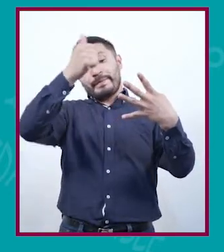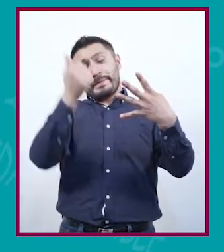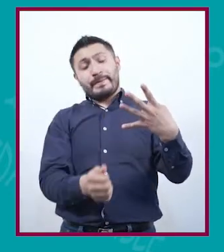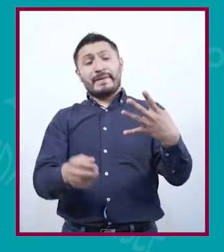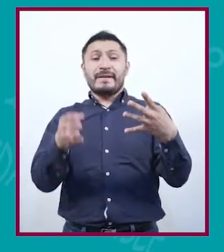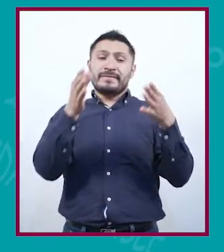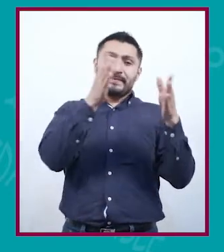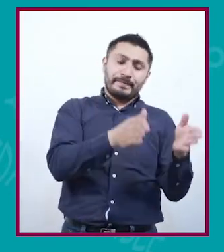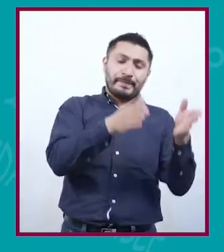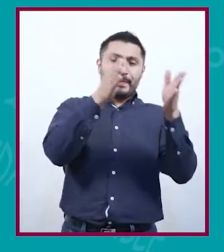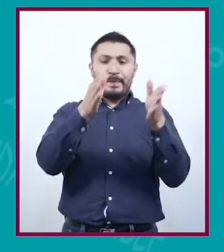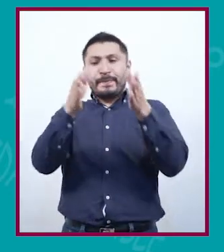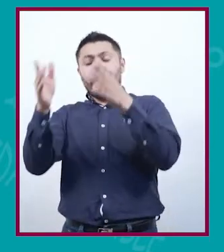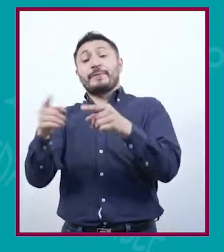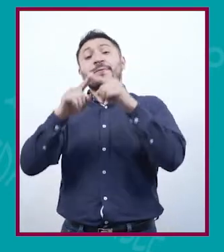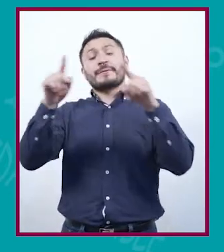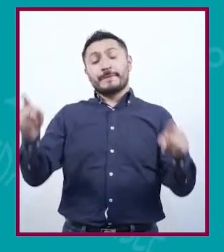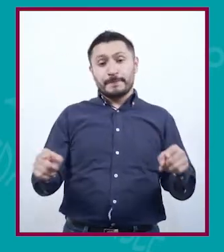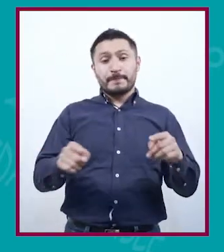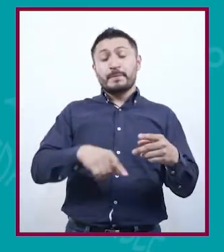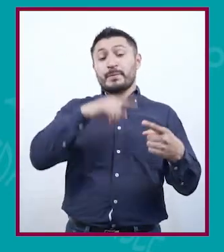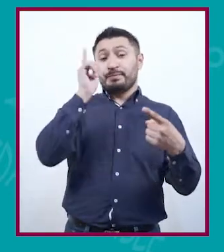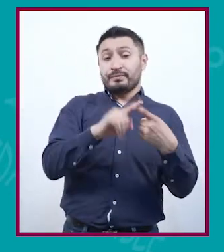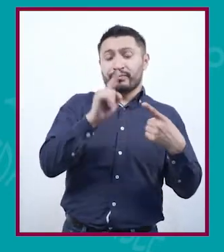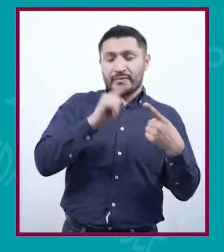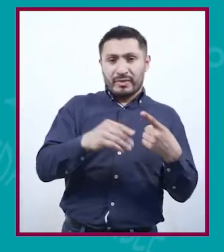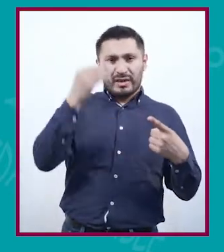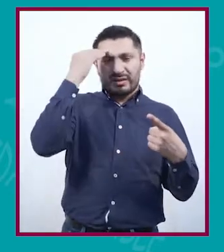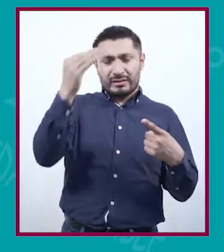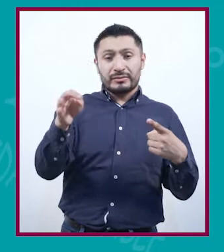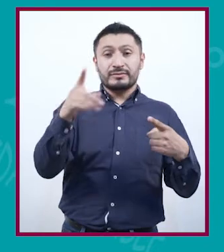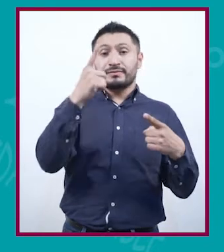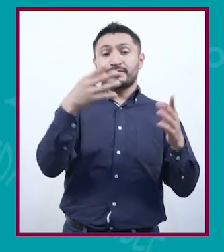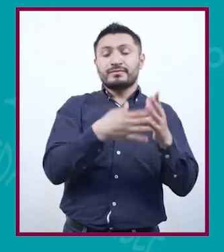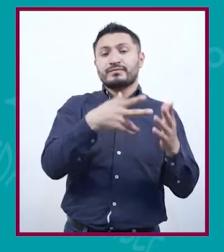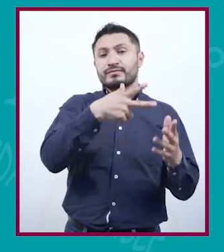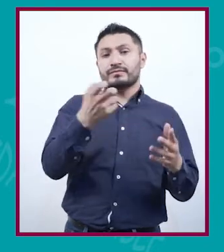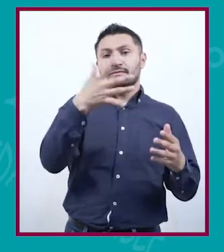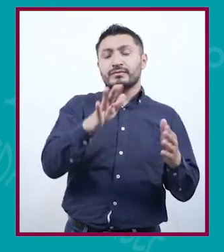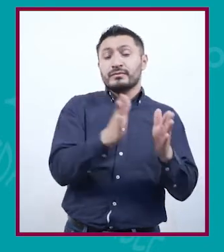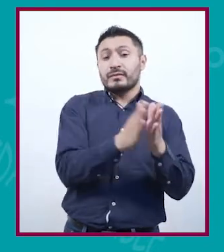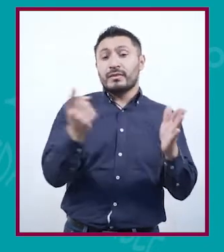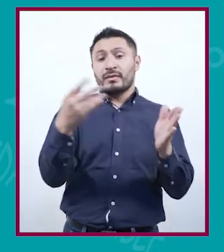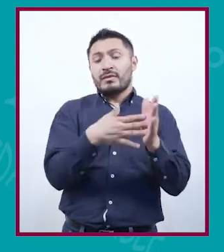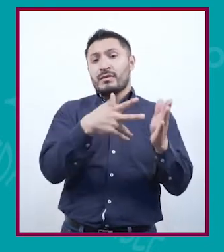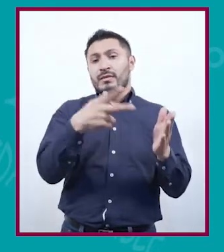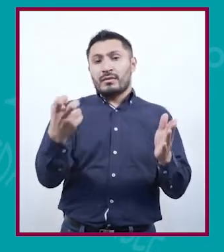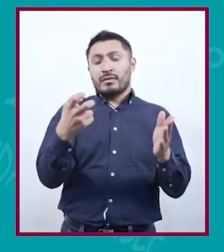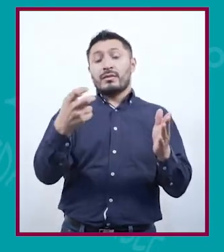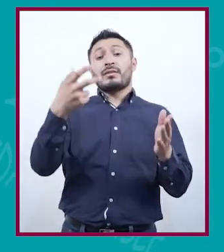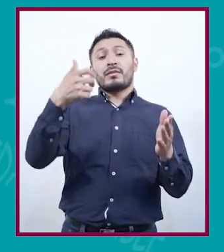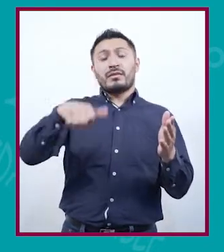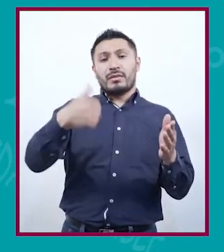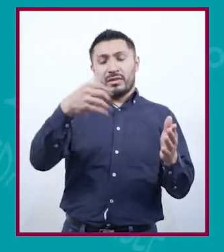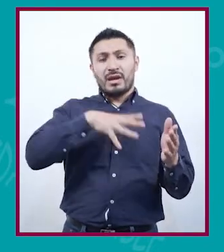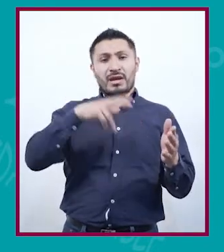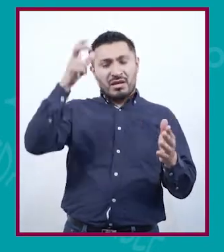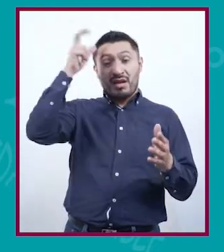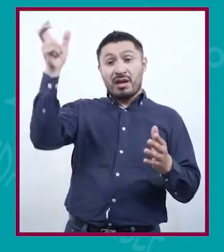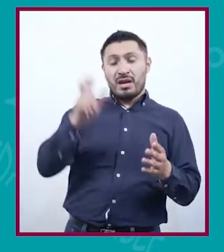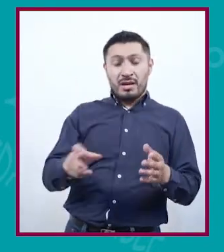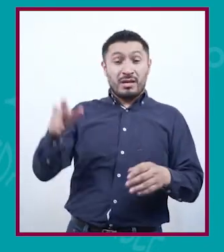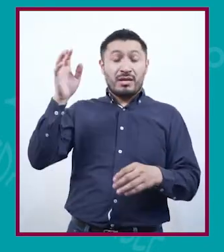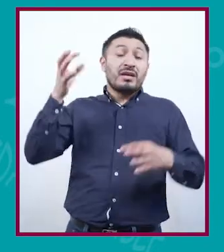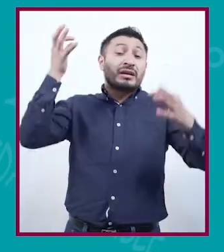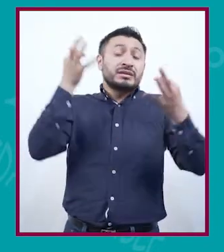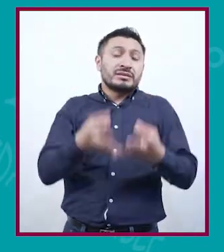tuvieron su propia personalidad y sus propios movimientos. La primera etapa, que fue de 1810 a 1811, que tenemos